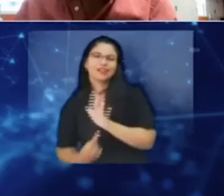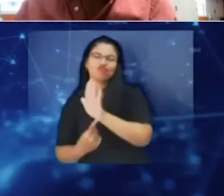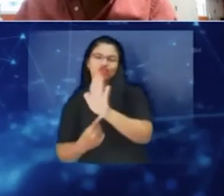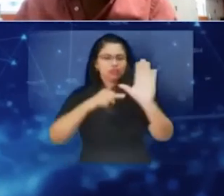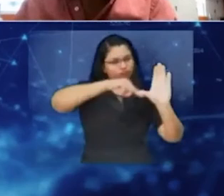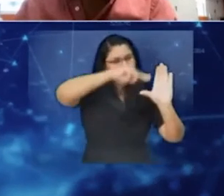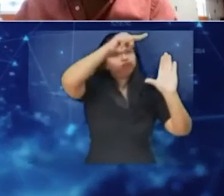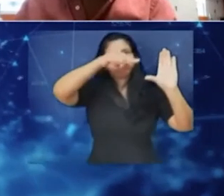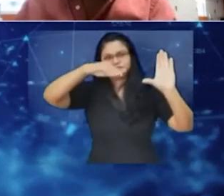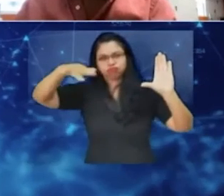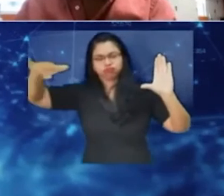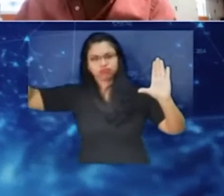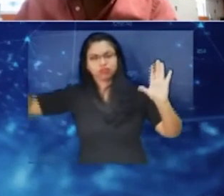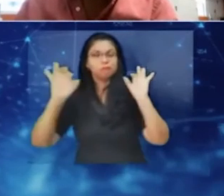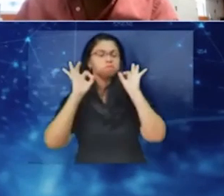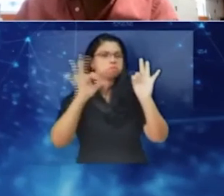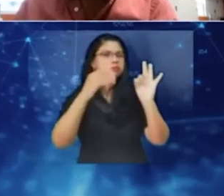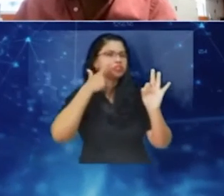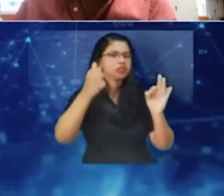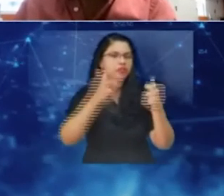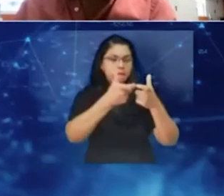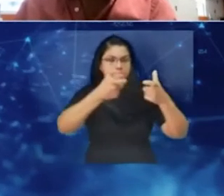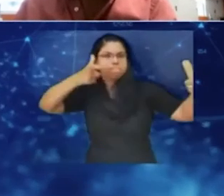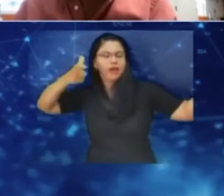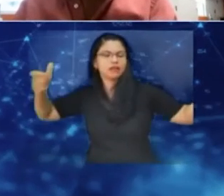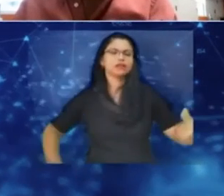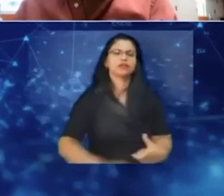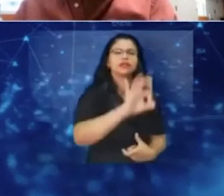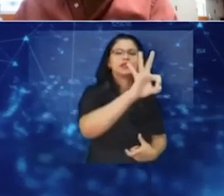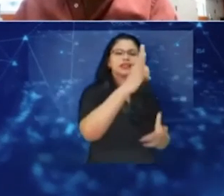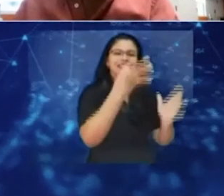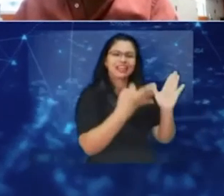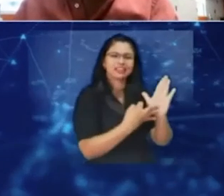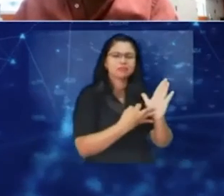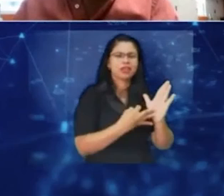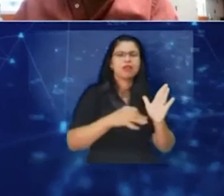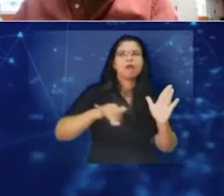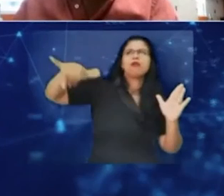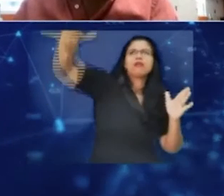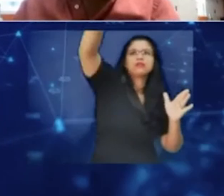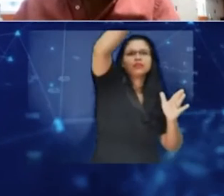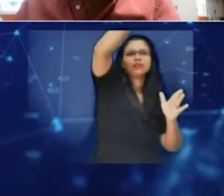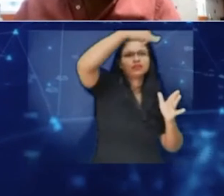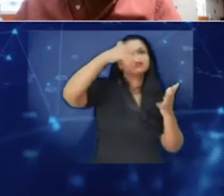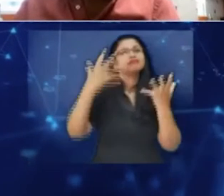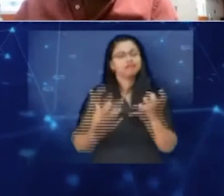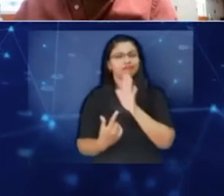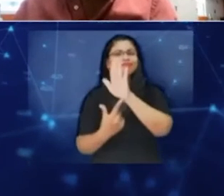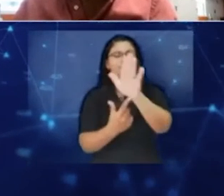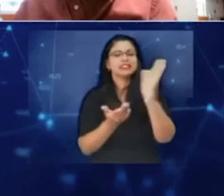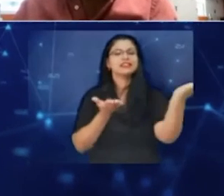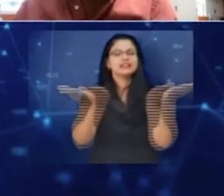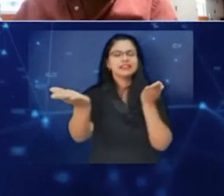sí califica como una megaconstelación. Estamos hablando de más de 3,000 satélites. Y la idea es dar precisamente este servicio de banda